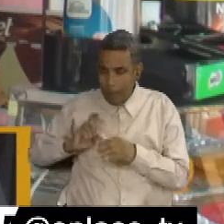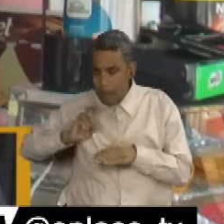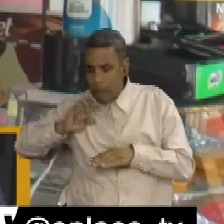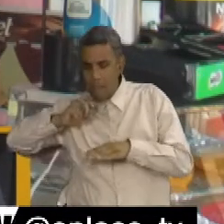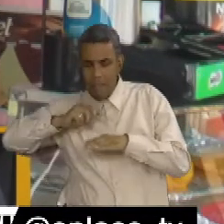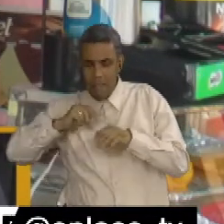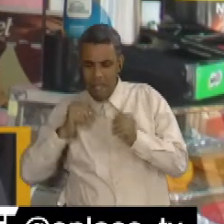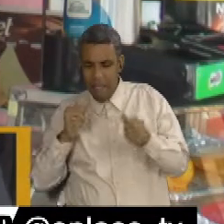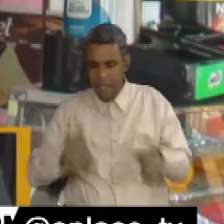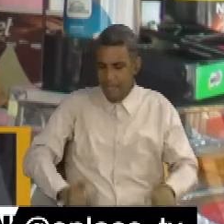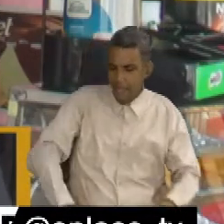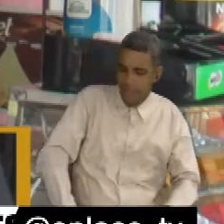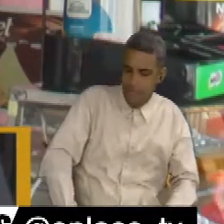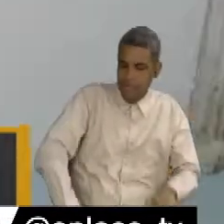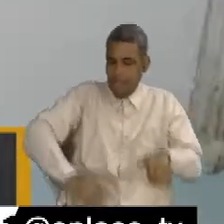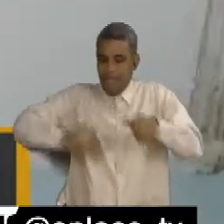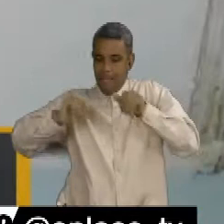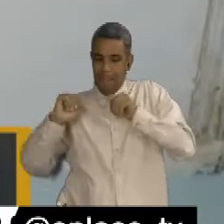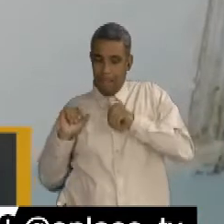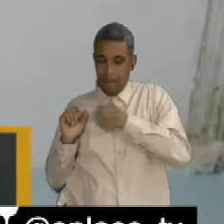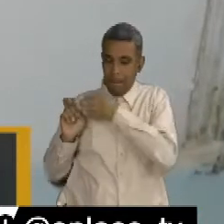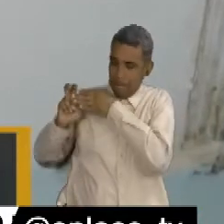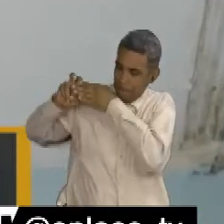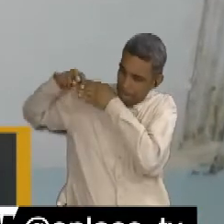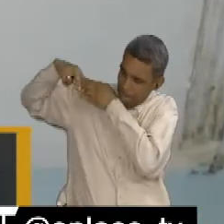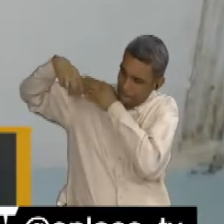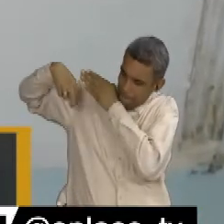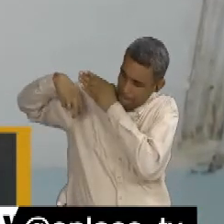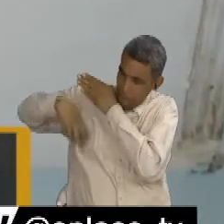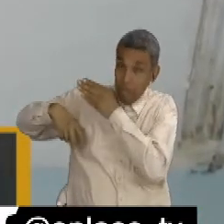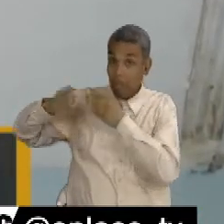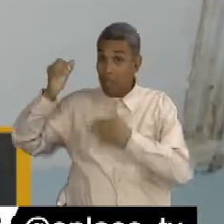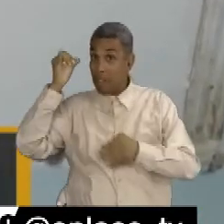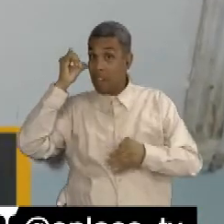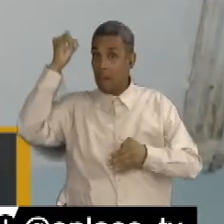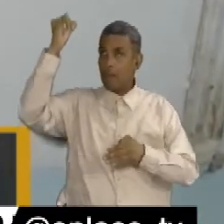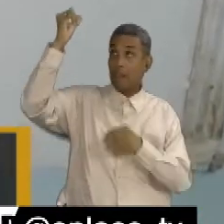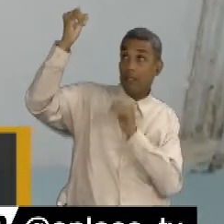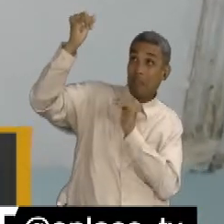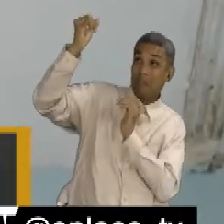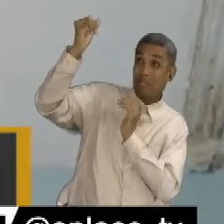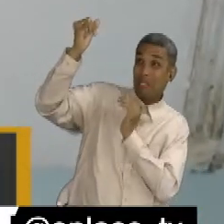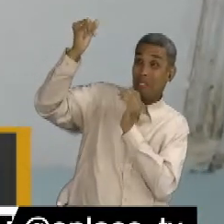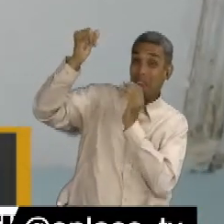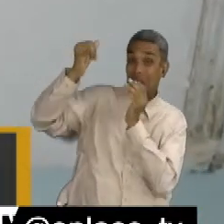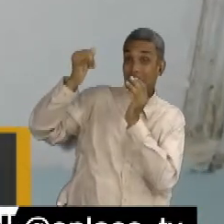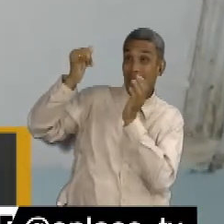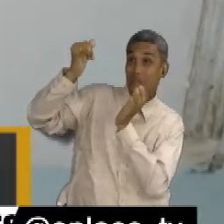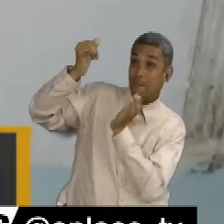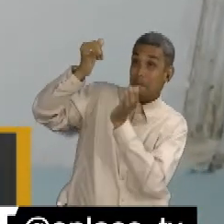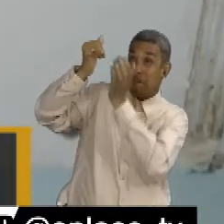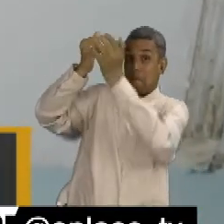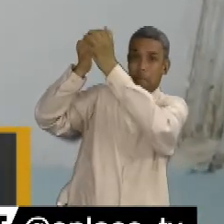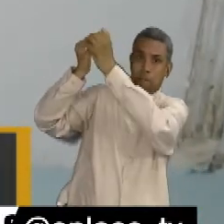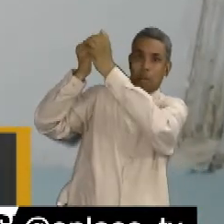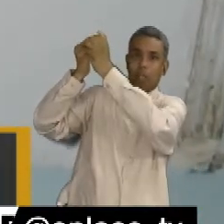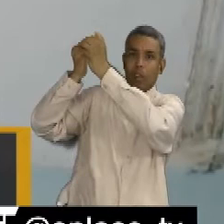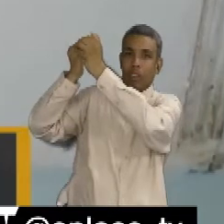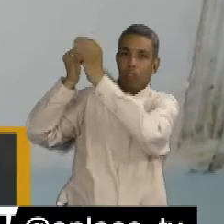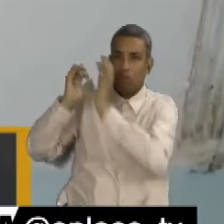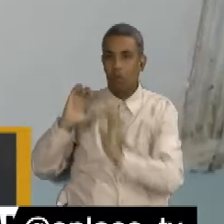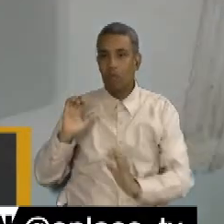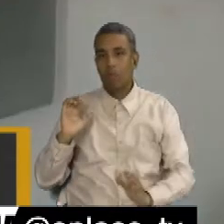las cámaras lo graban, entonces taparon las cámaras para que no fueran grabados. E hicieron su fechoría, o sea, me